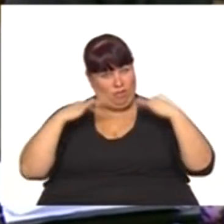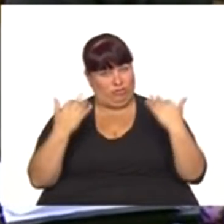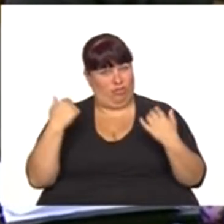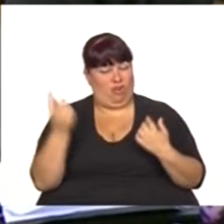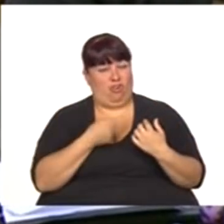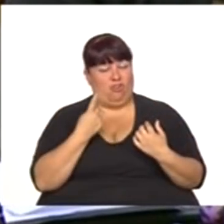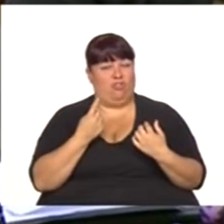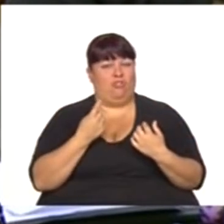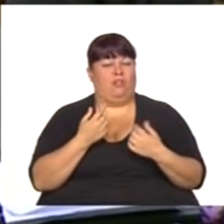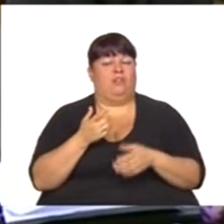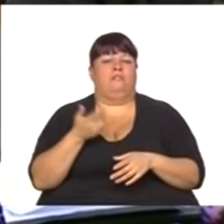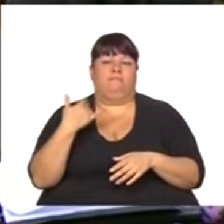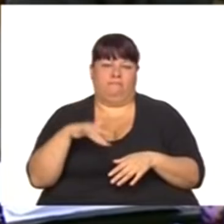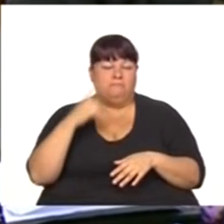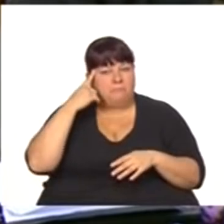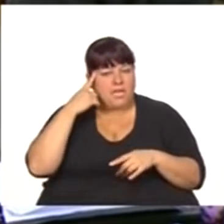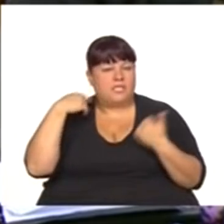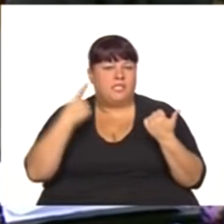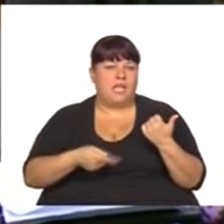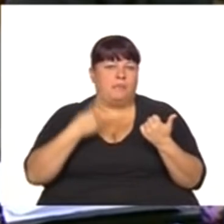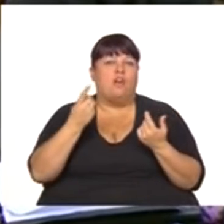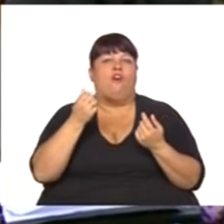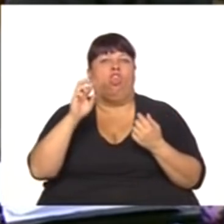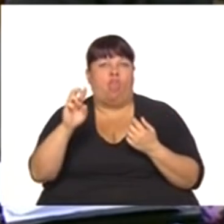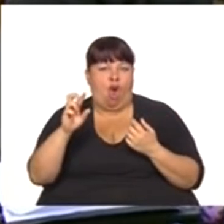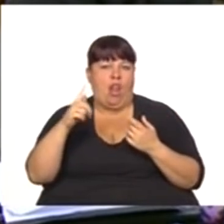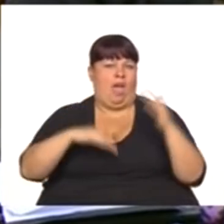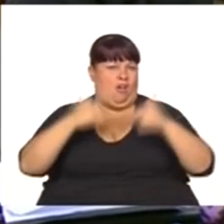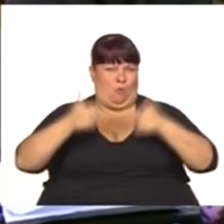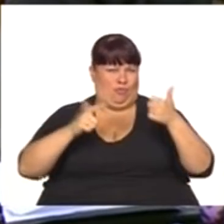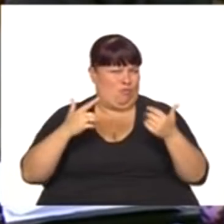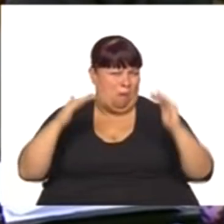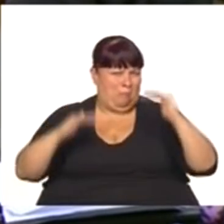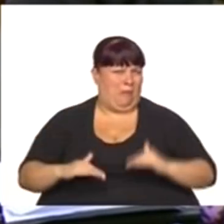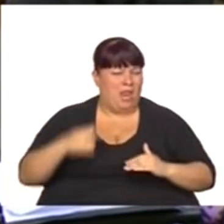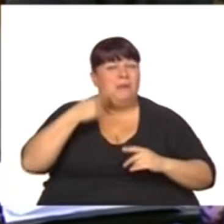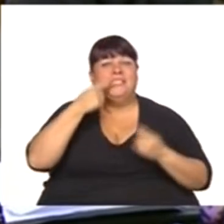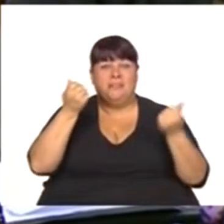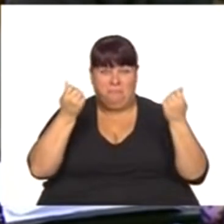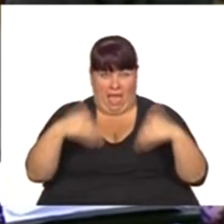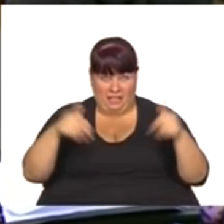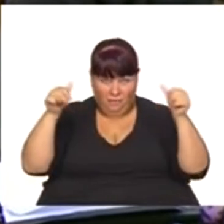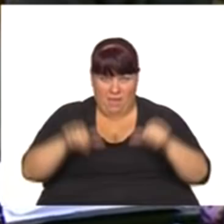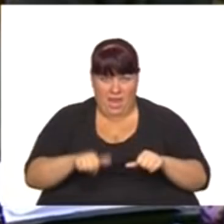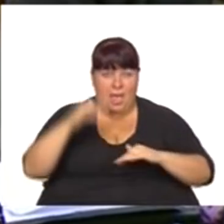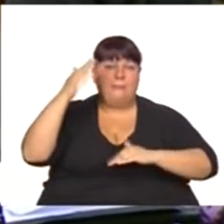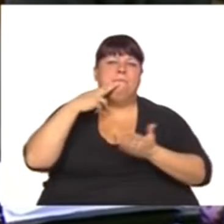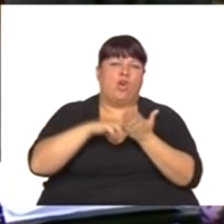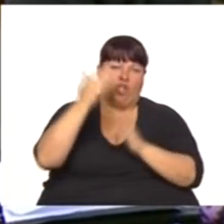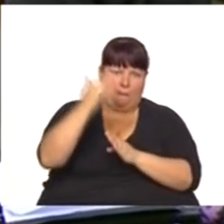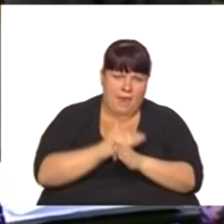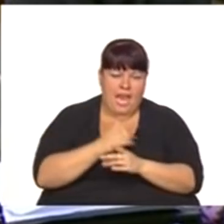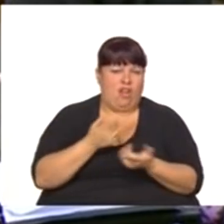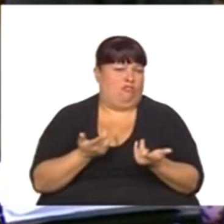el cual tenemos una apreciación constante del tipo de cambio y somos menos competitivos, creemos que una devaluación fiscal, que es bajar